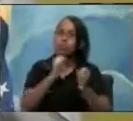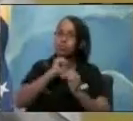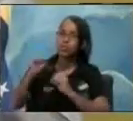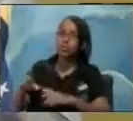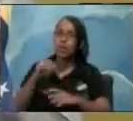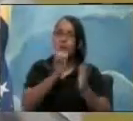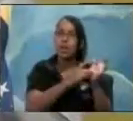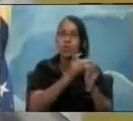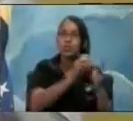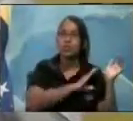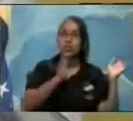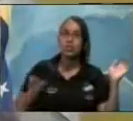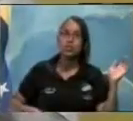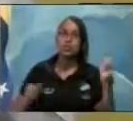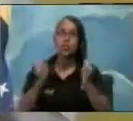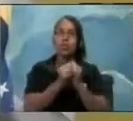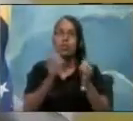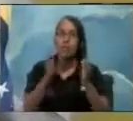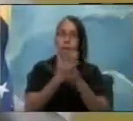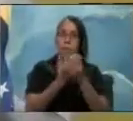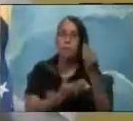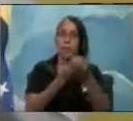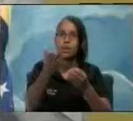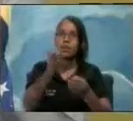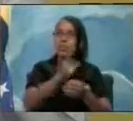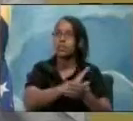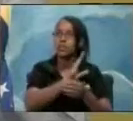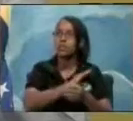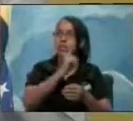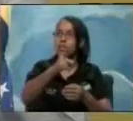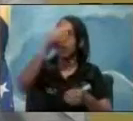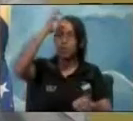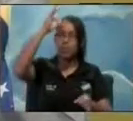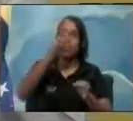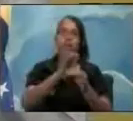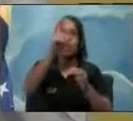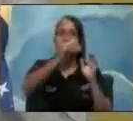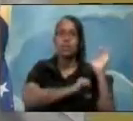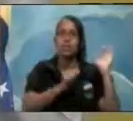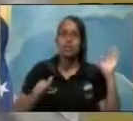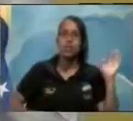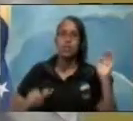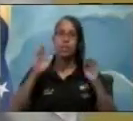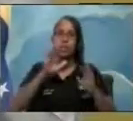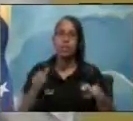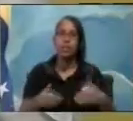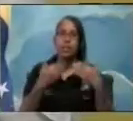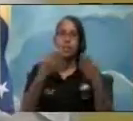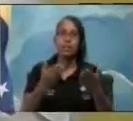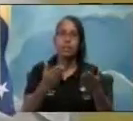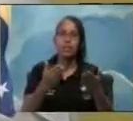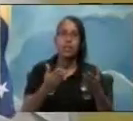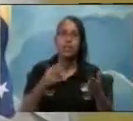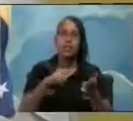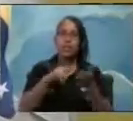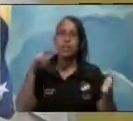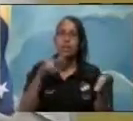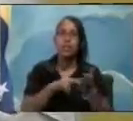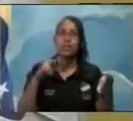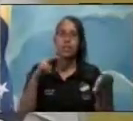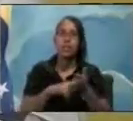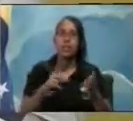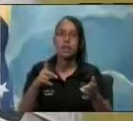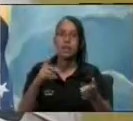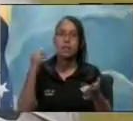a Jesucristo con la mano extendida. Toma la mano, toma la fe del Señor que te está inyectando y salta, levántate, salta